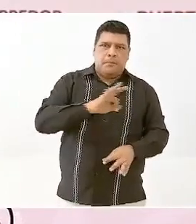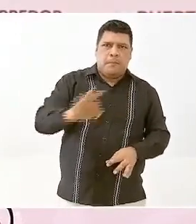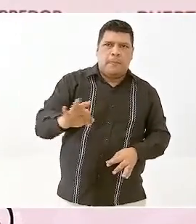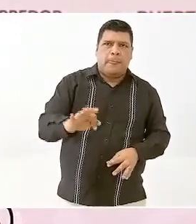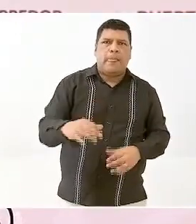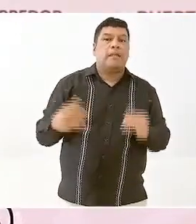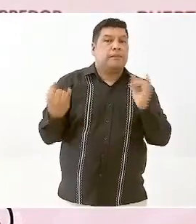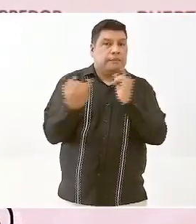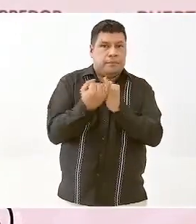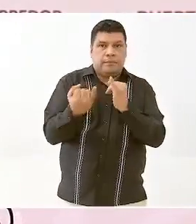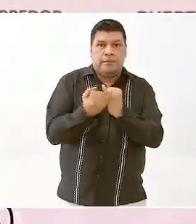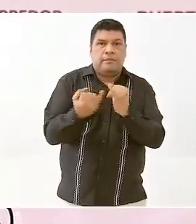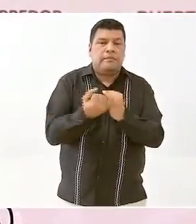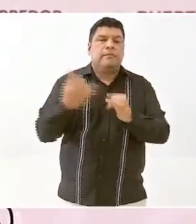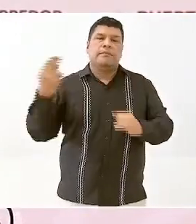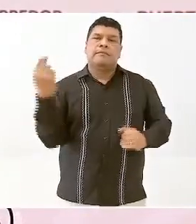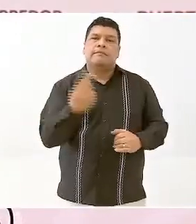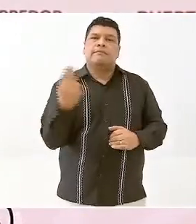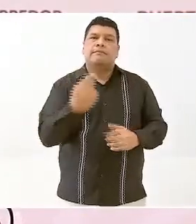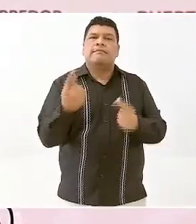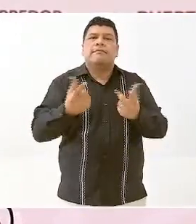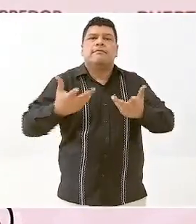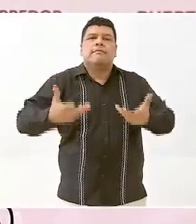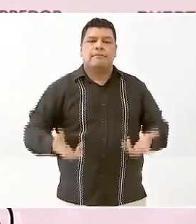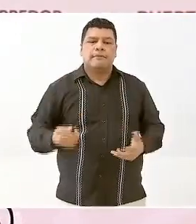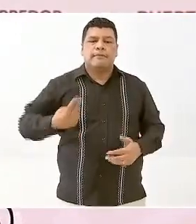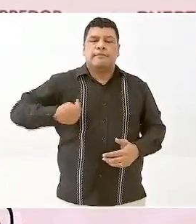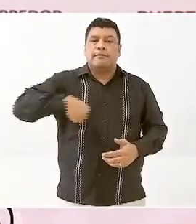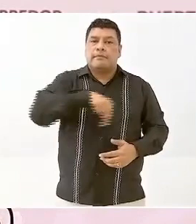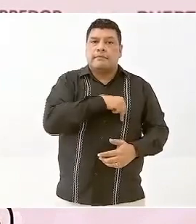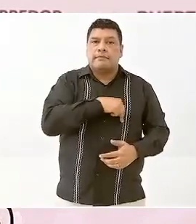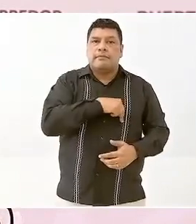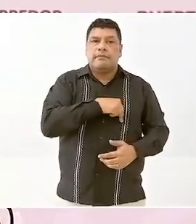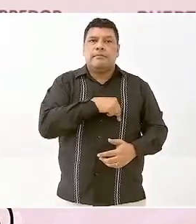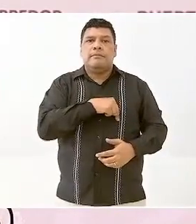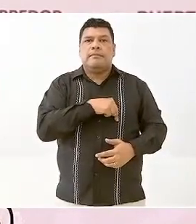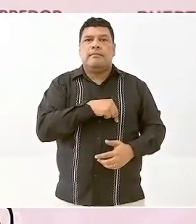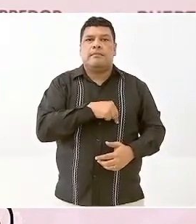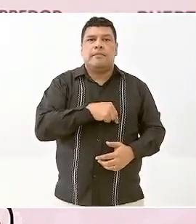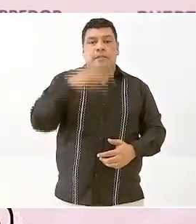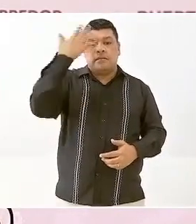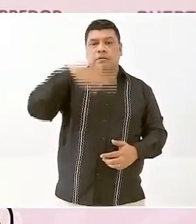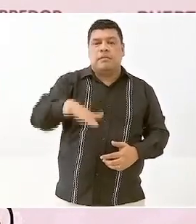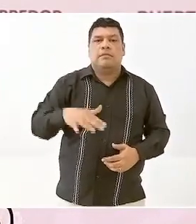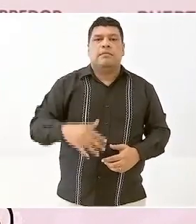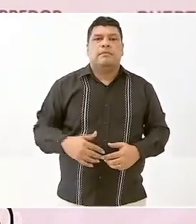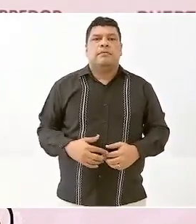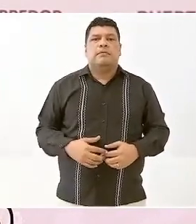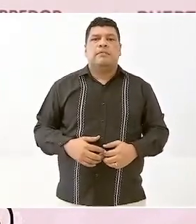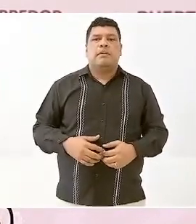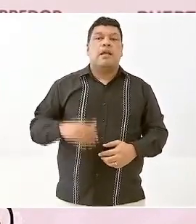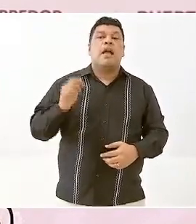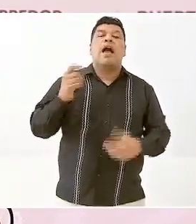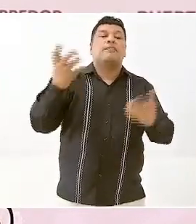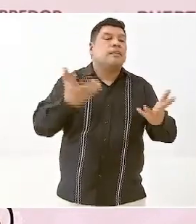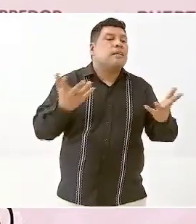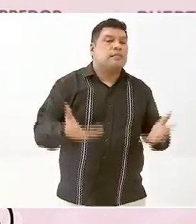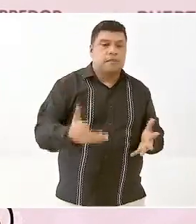avanzar, y también que ya se defina lo que se va a poder